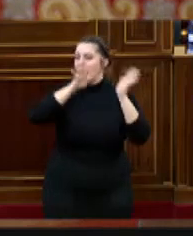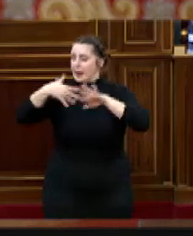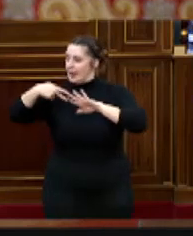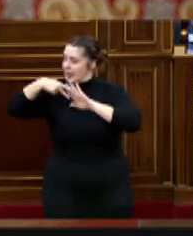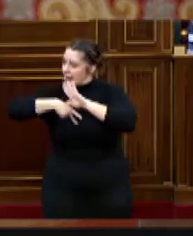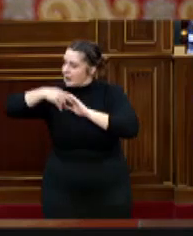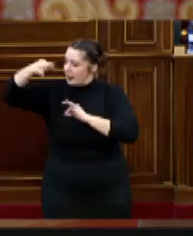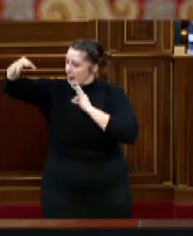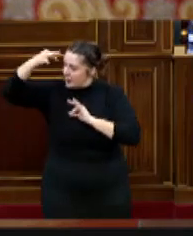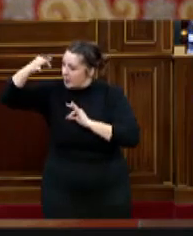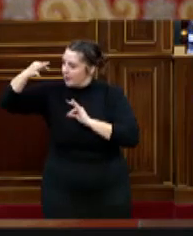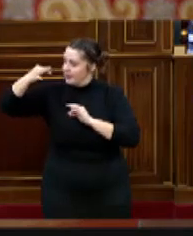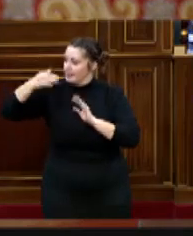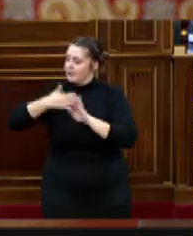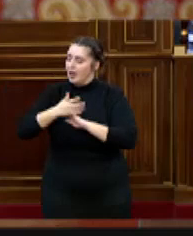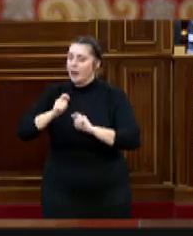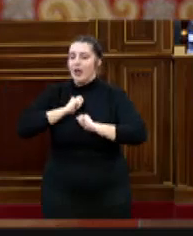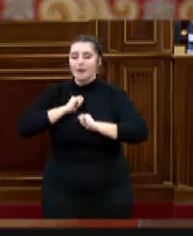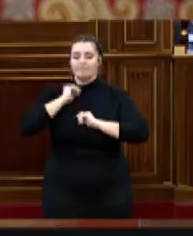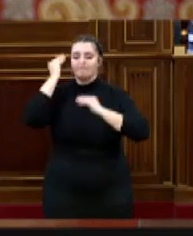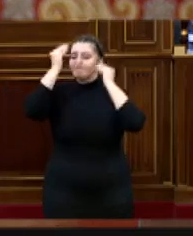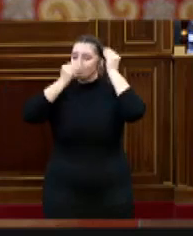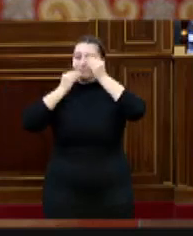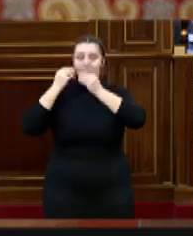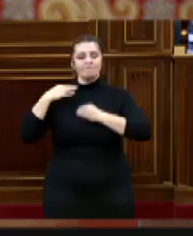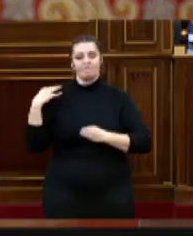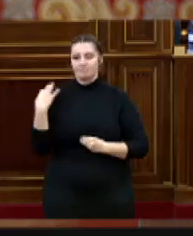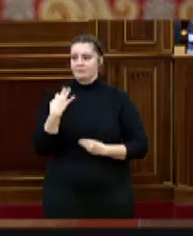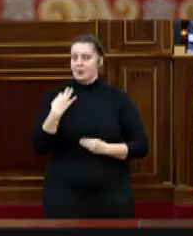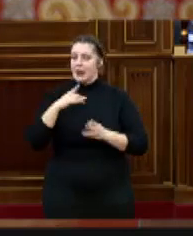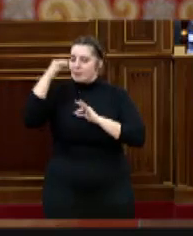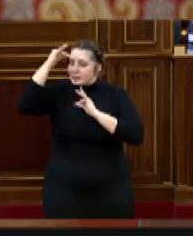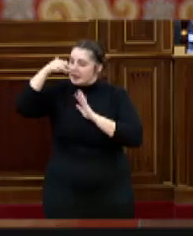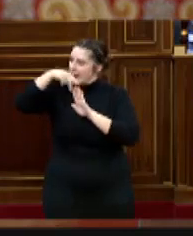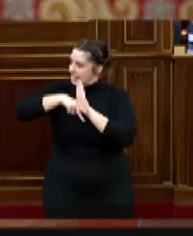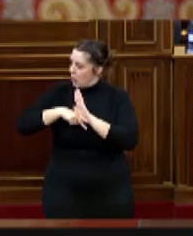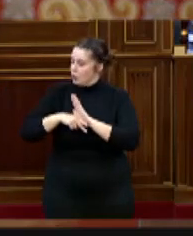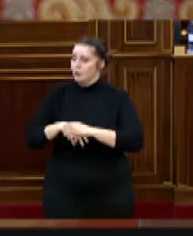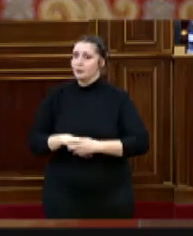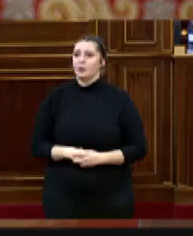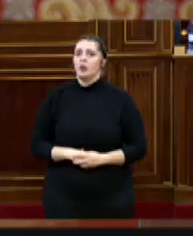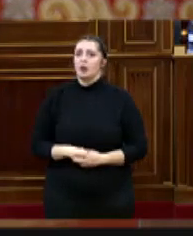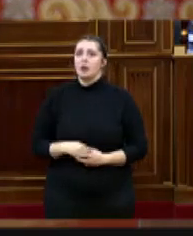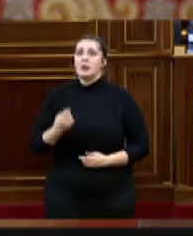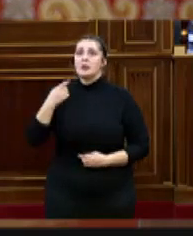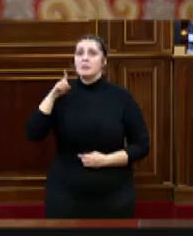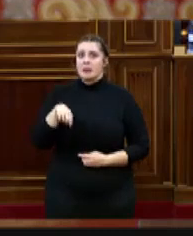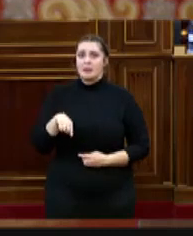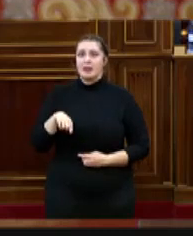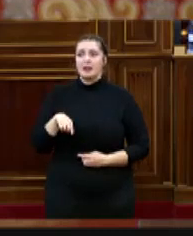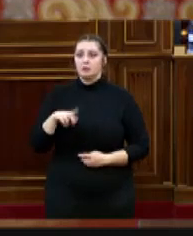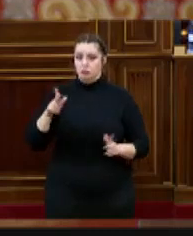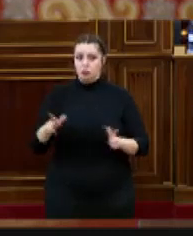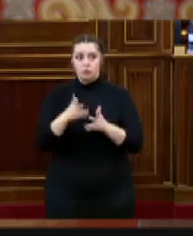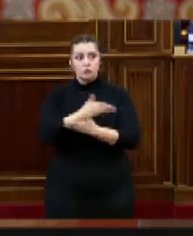que nos obliga a reflexionar colectivamente y en ese sentido también como sociedad tenemos